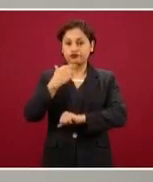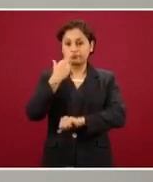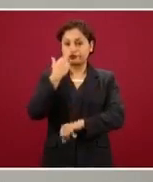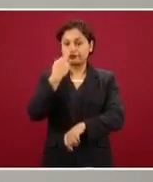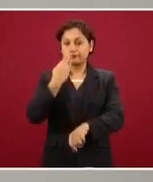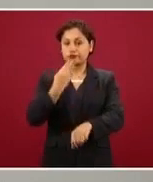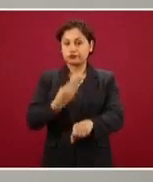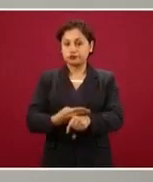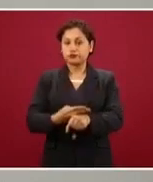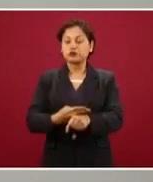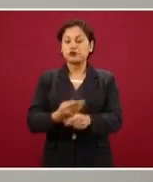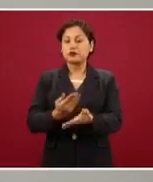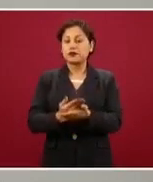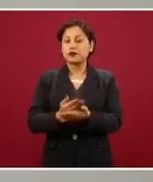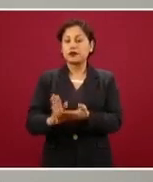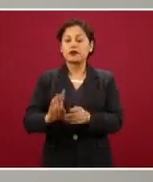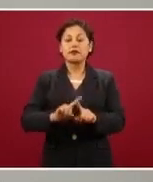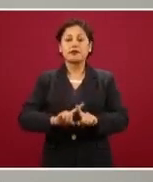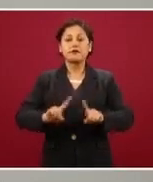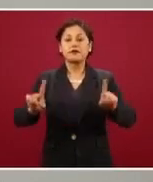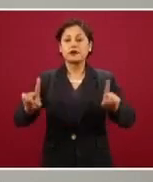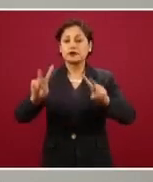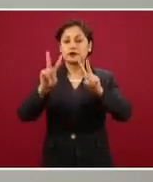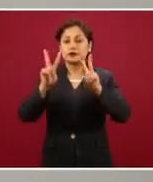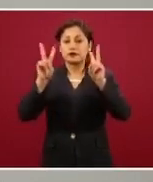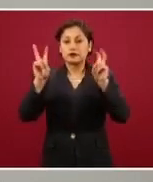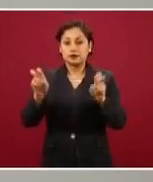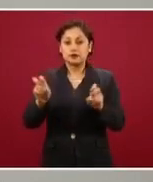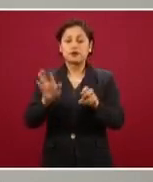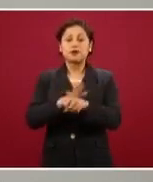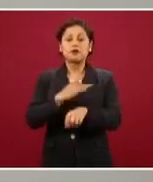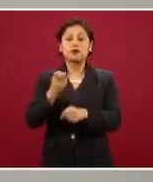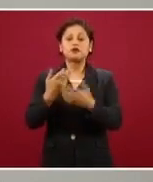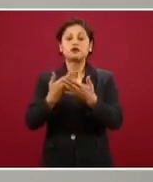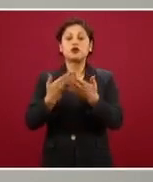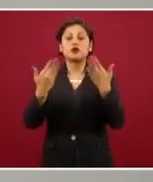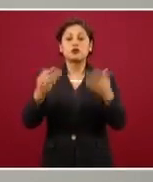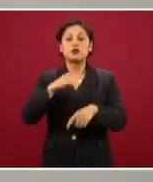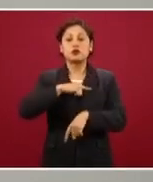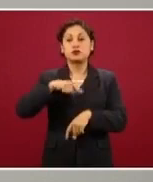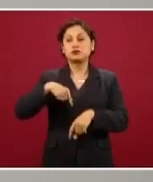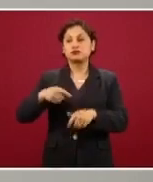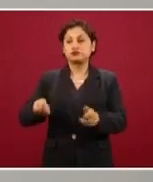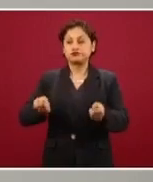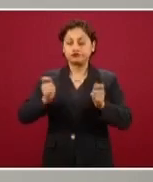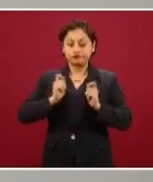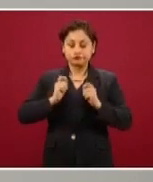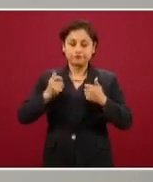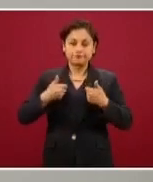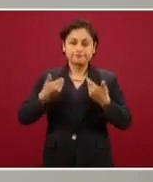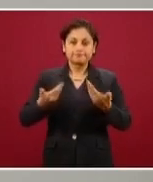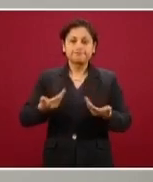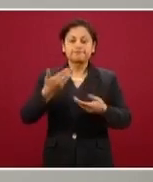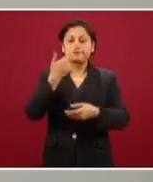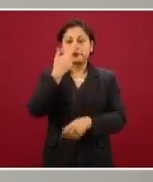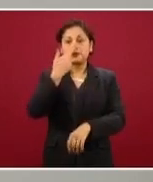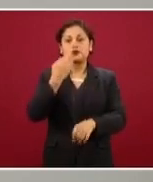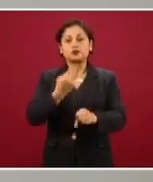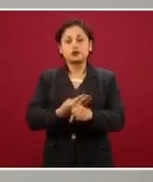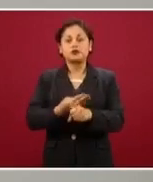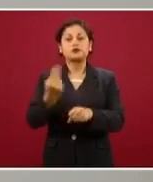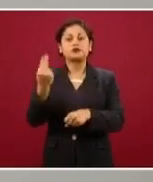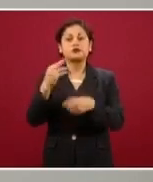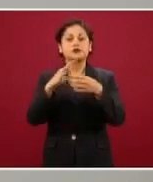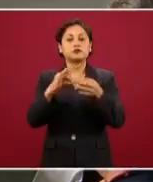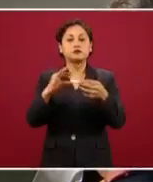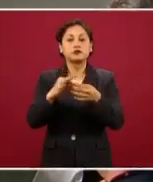los públicos, a lo cual nosotros estamos obligados a responder. Pero estoy de acuerdo, hay figuras que son las